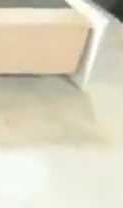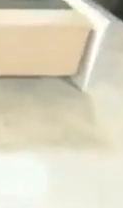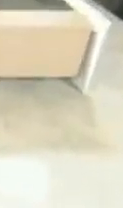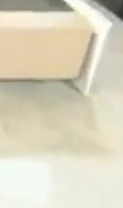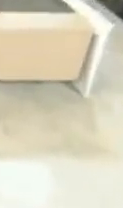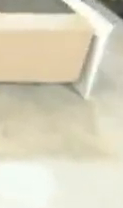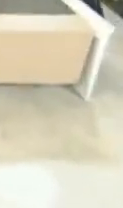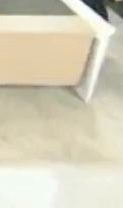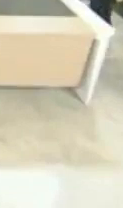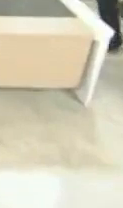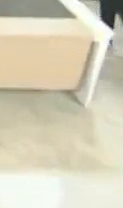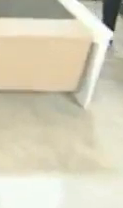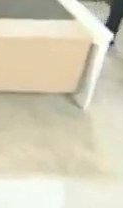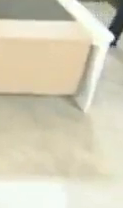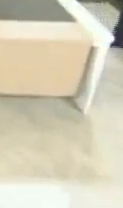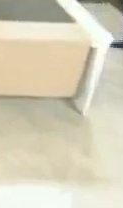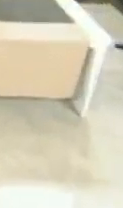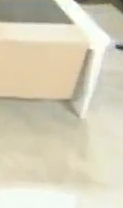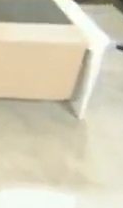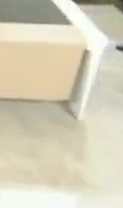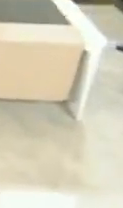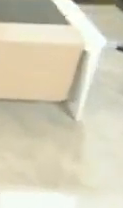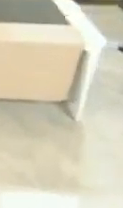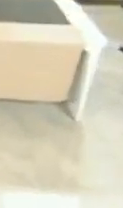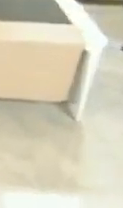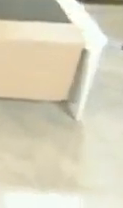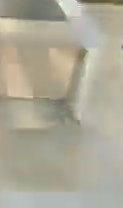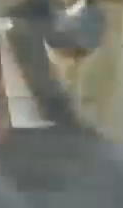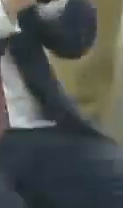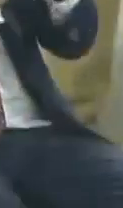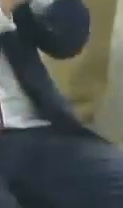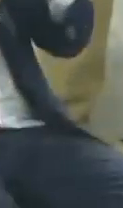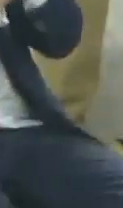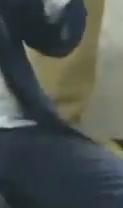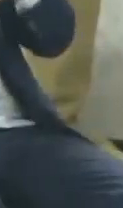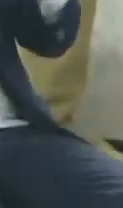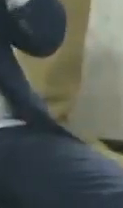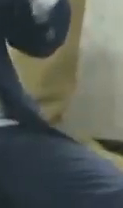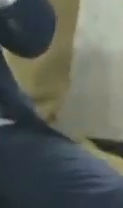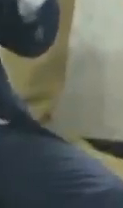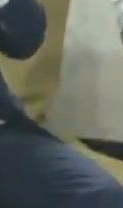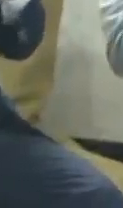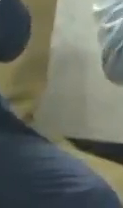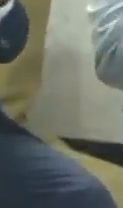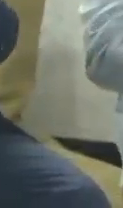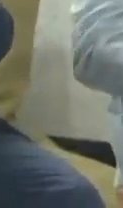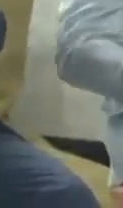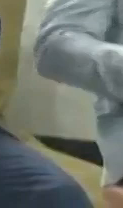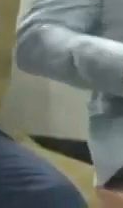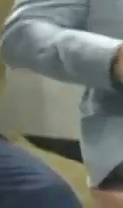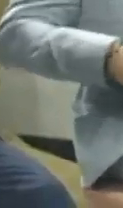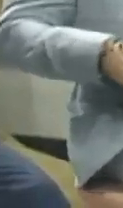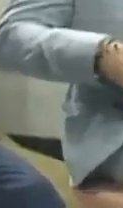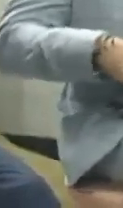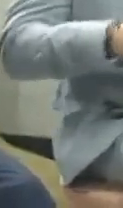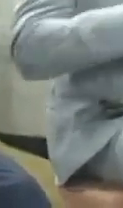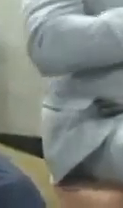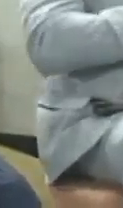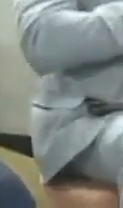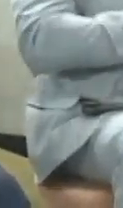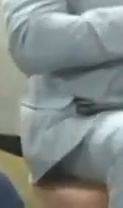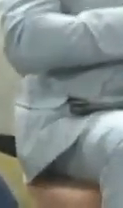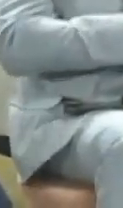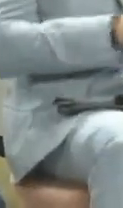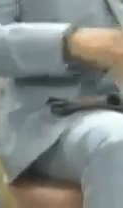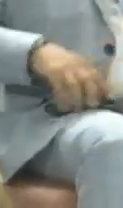de seguir trabajando juntos en base al respeto. Éxitos en la continuación de estas